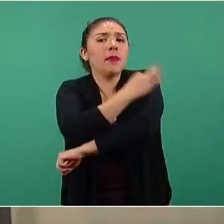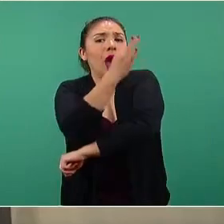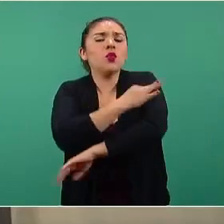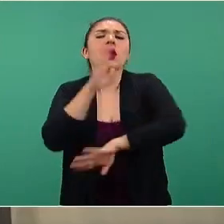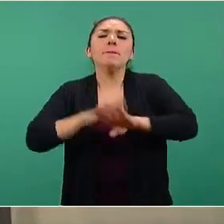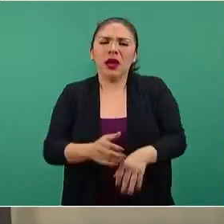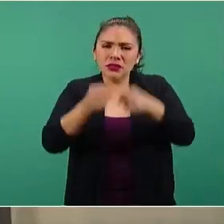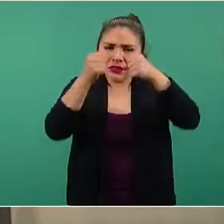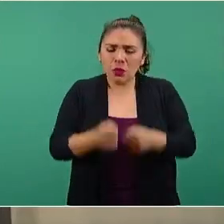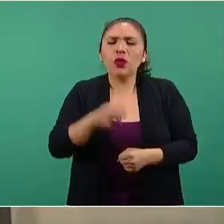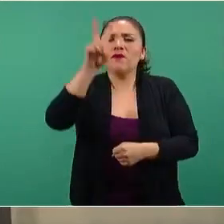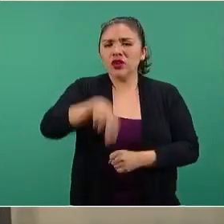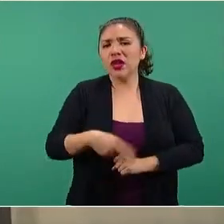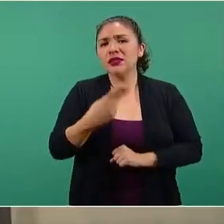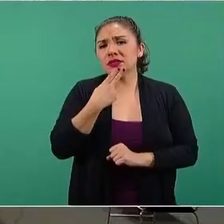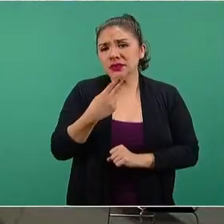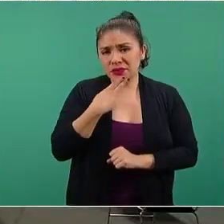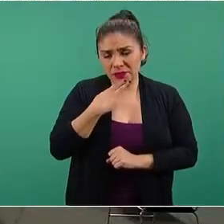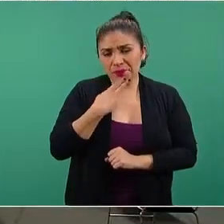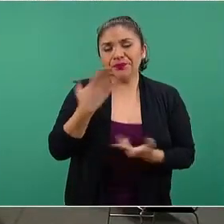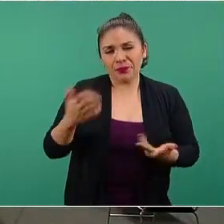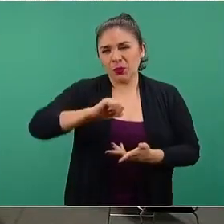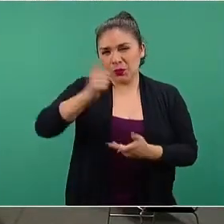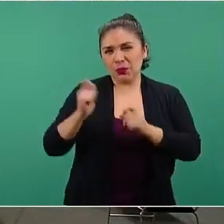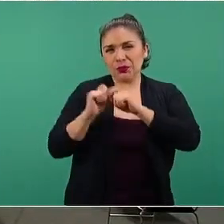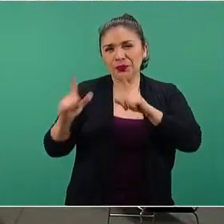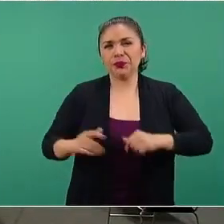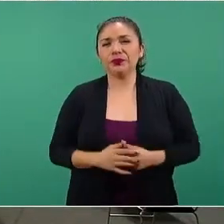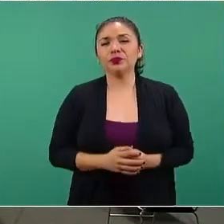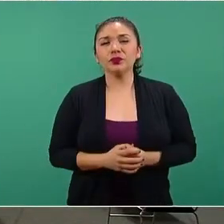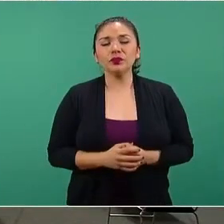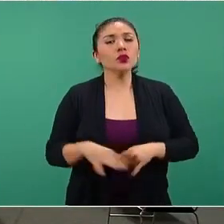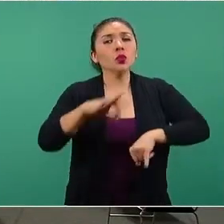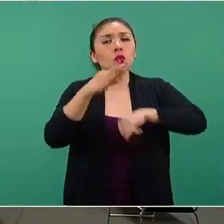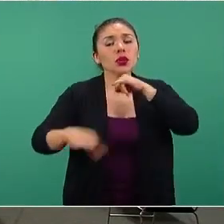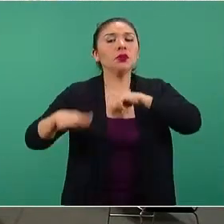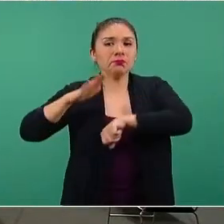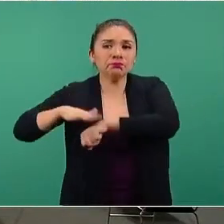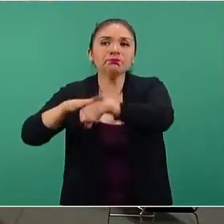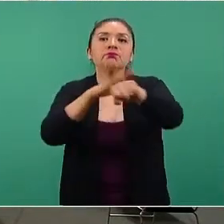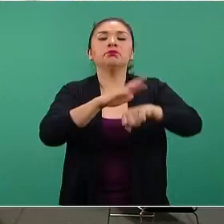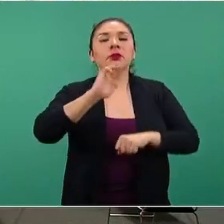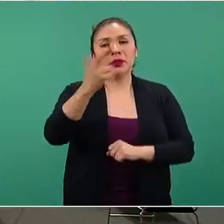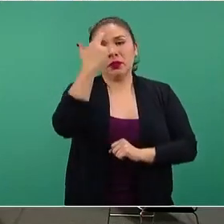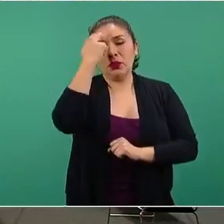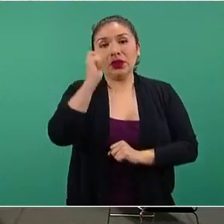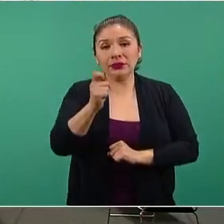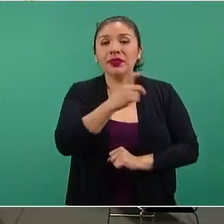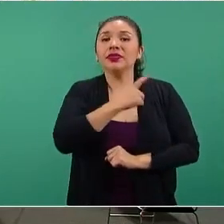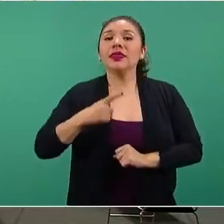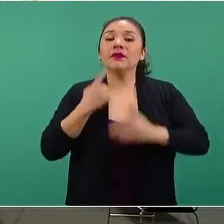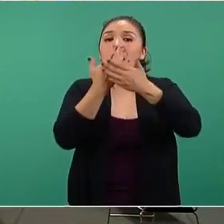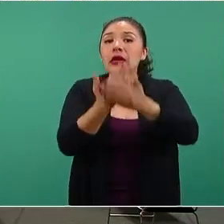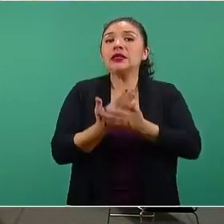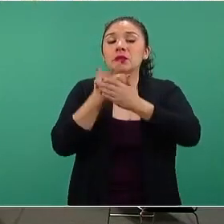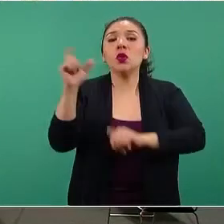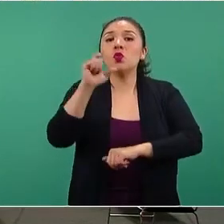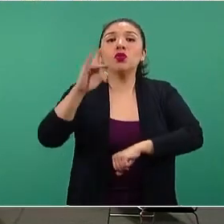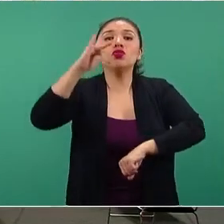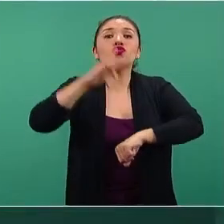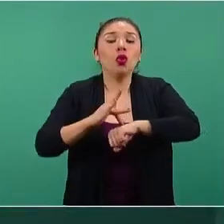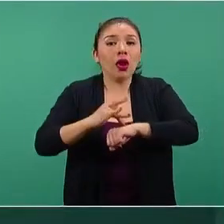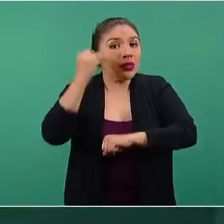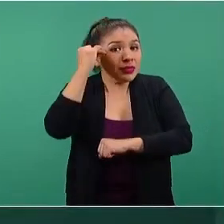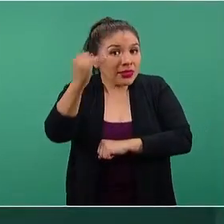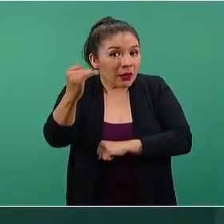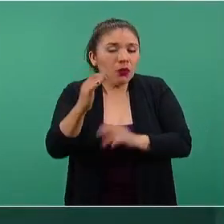y vacunas eficaces. La siguiente, por favor. Finalmente hacemos un recordatorio de esperar el turno, espera tu turno,